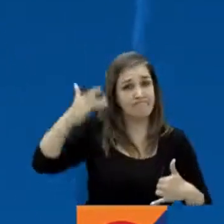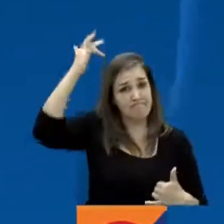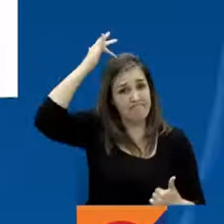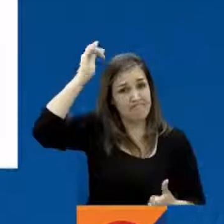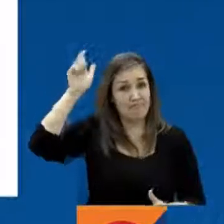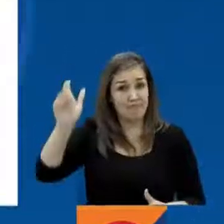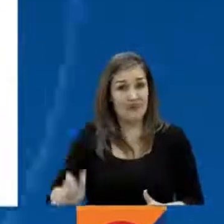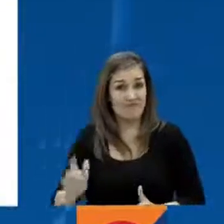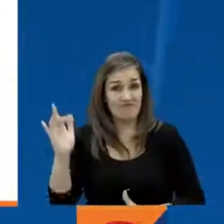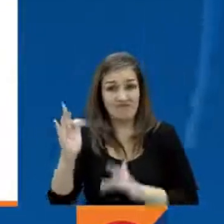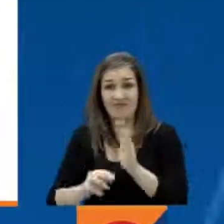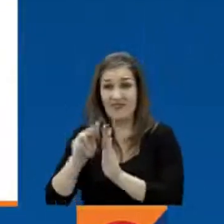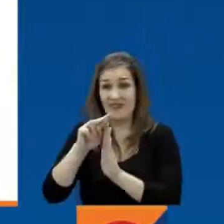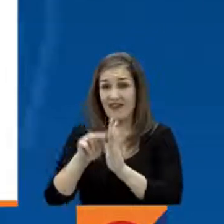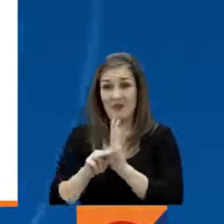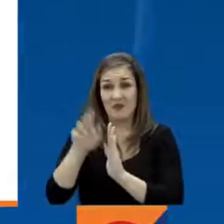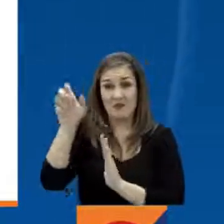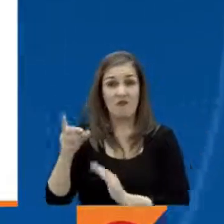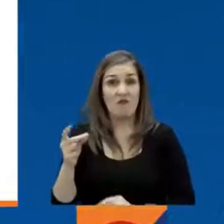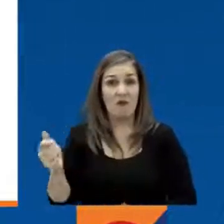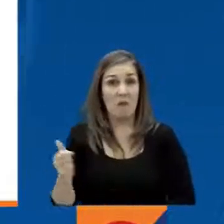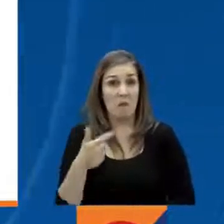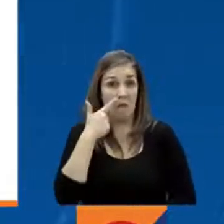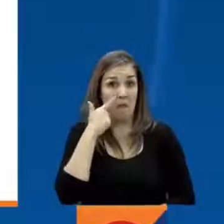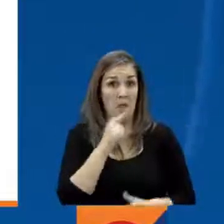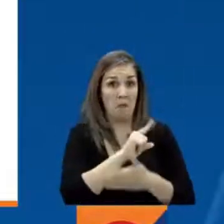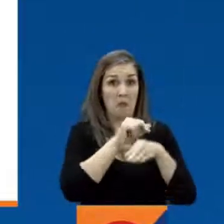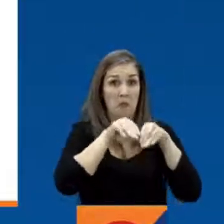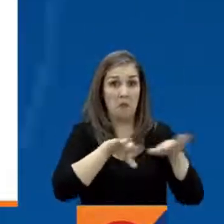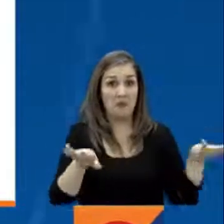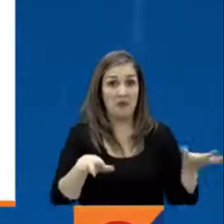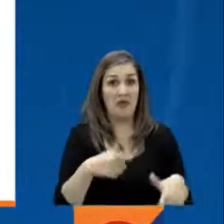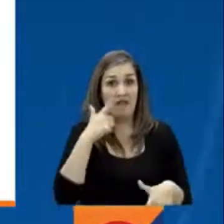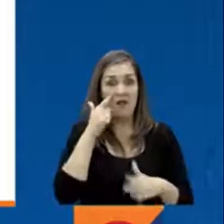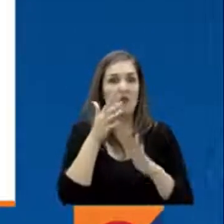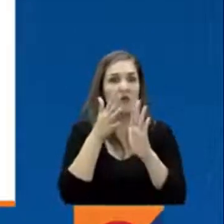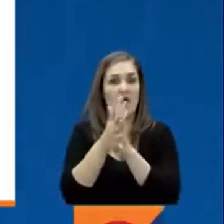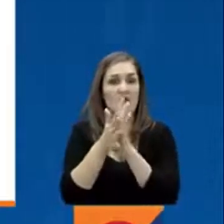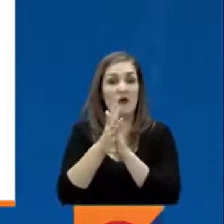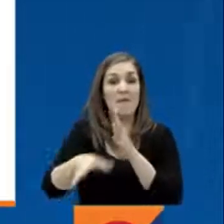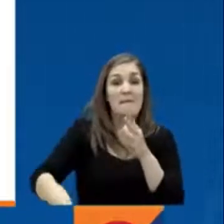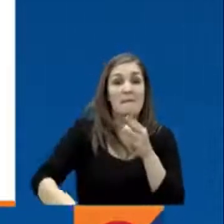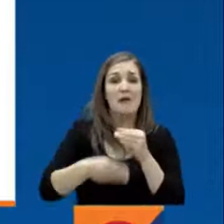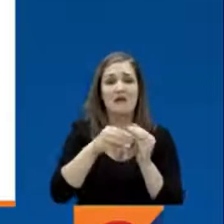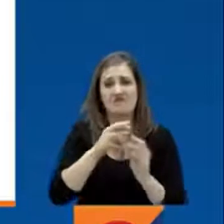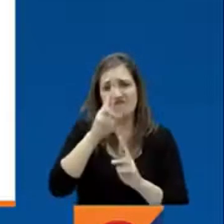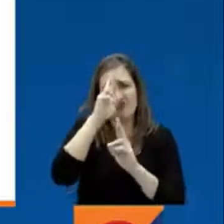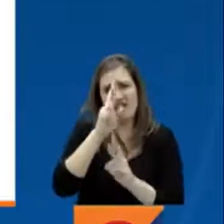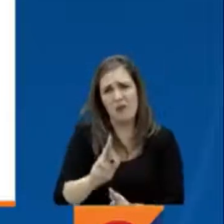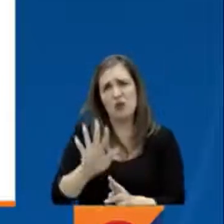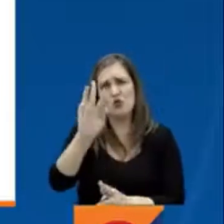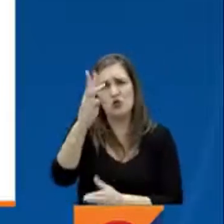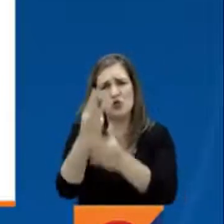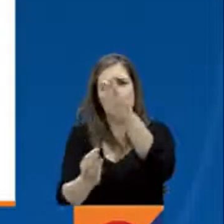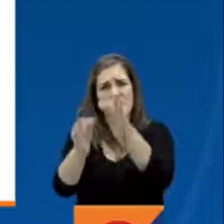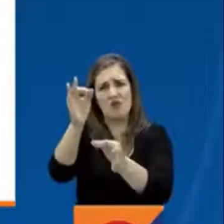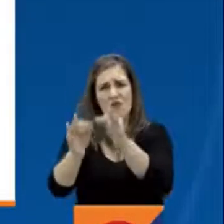Nosotros, por supuesto, estaremos atentos a esta noticia en desarrollo para contarles, porque también adicionan que respetan las decisiones de los tribunales